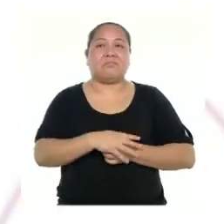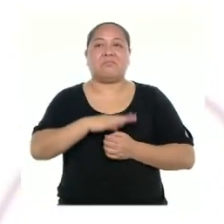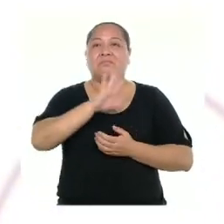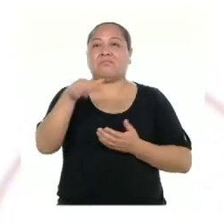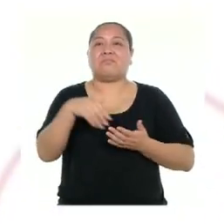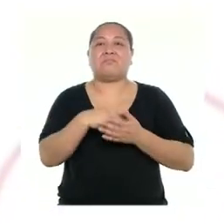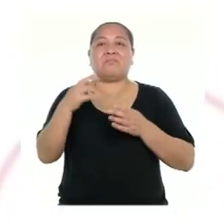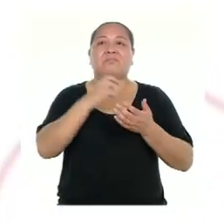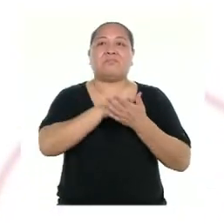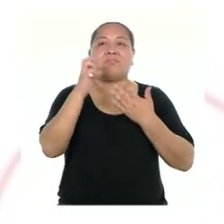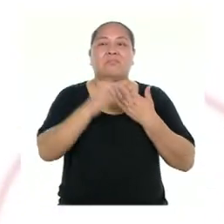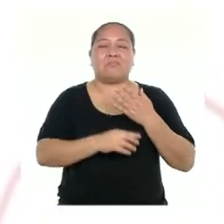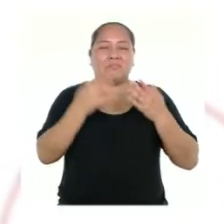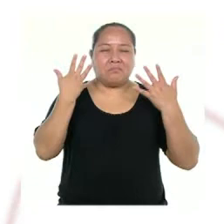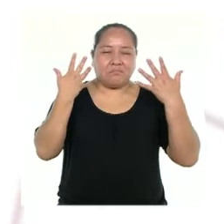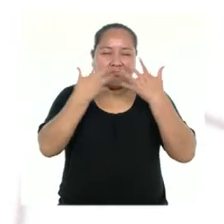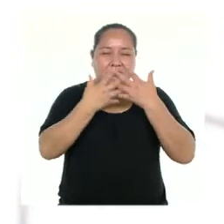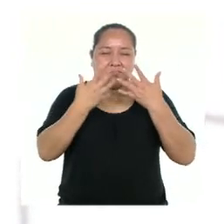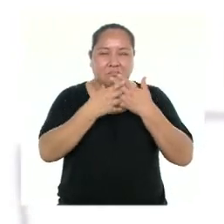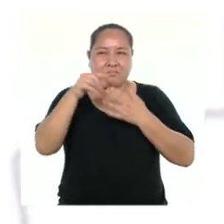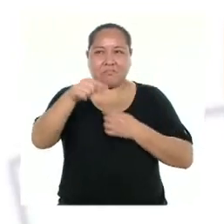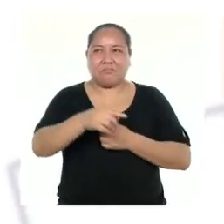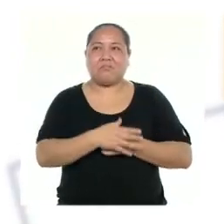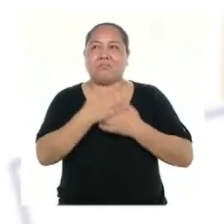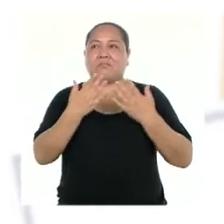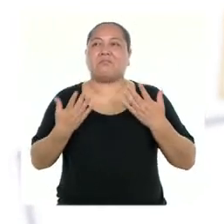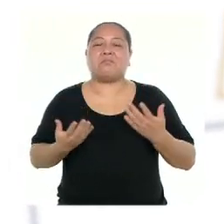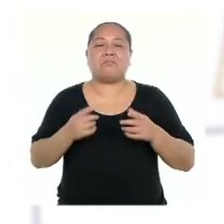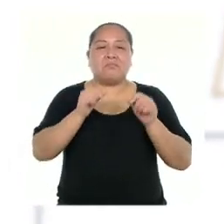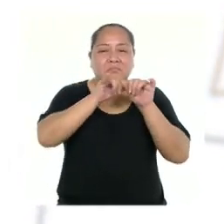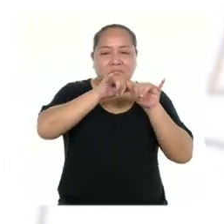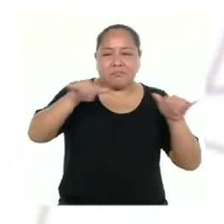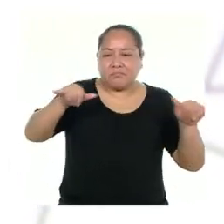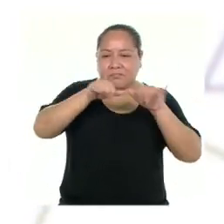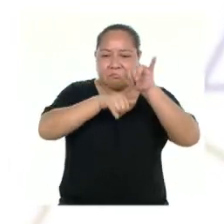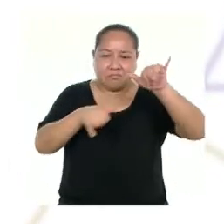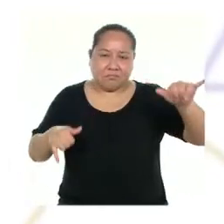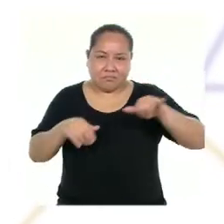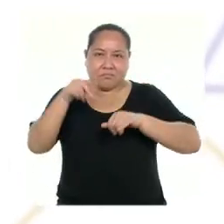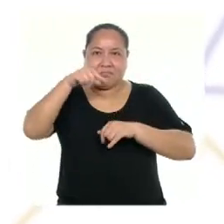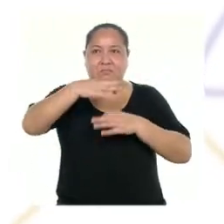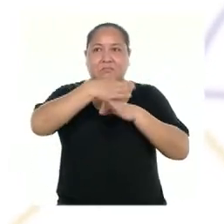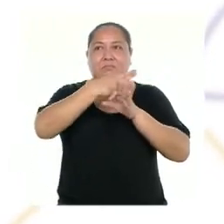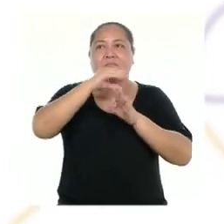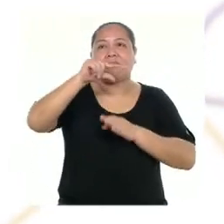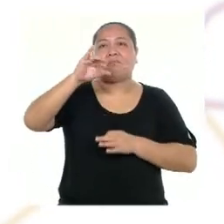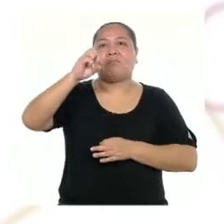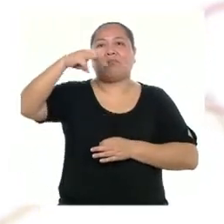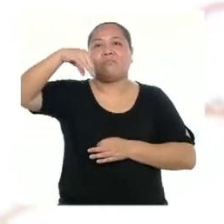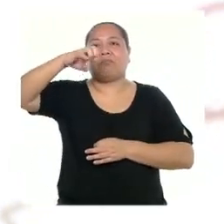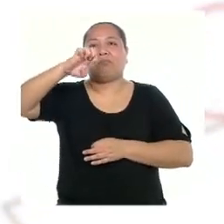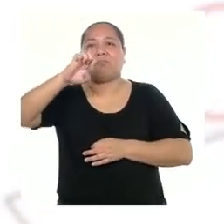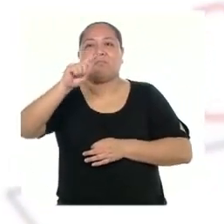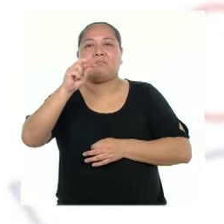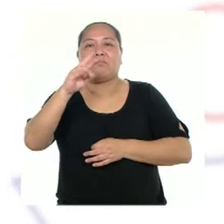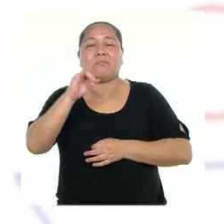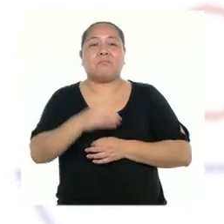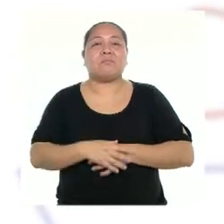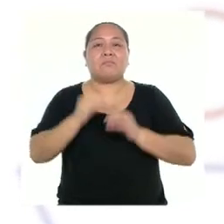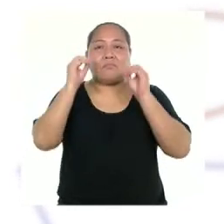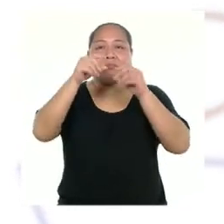porque aprenderemos a establecer relaciones entre los atributos medibles de las formas geométricas y lo expresaremos con lenguaje